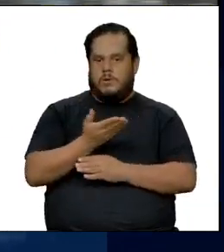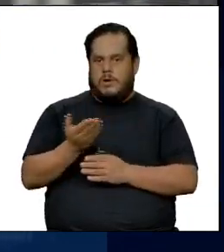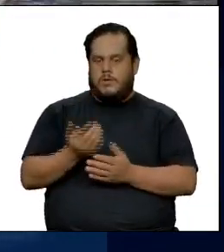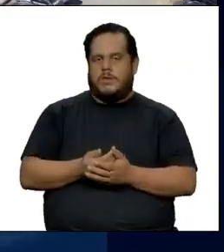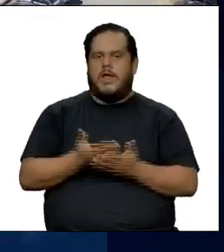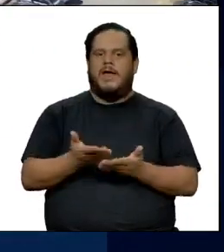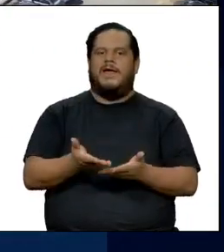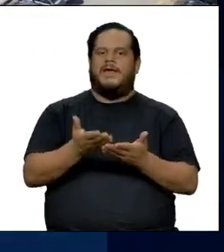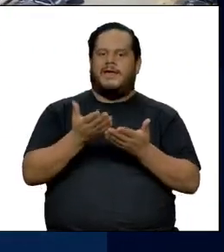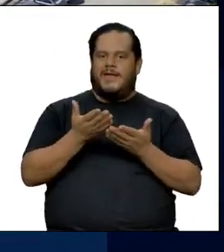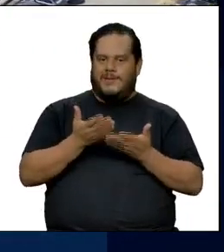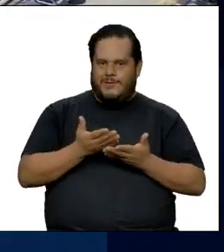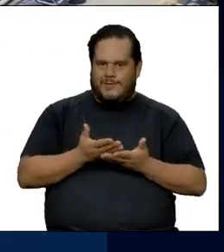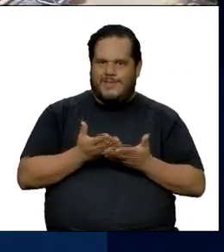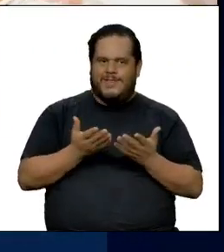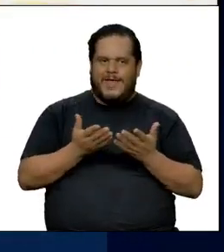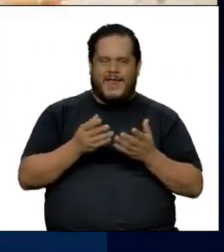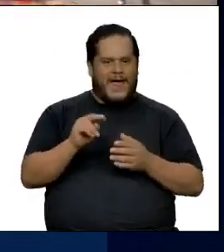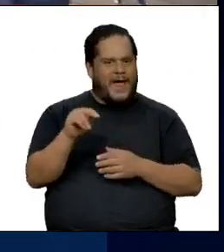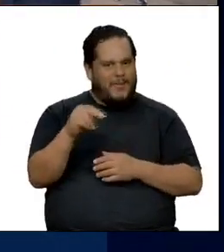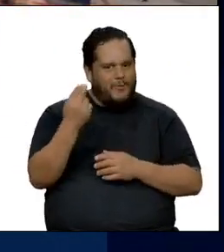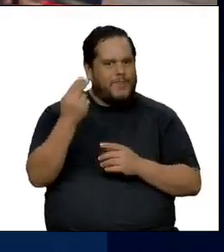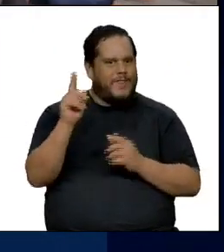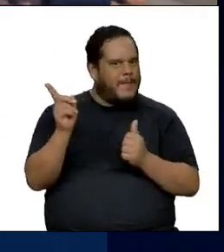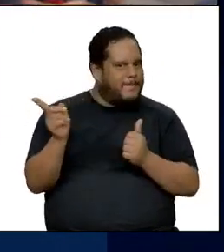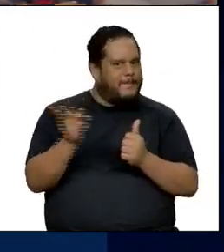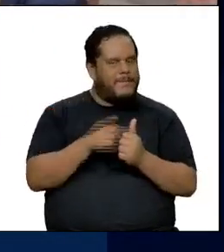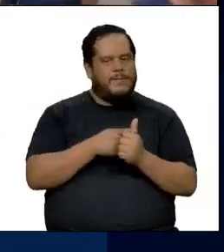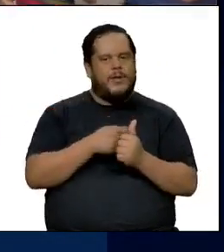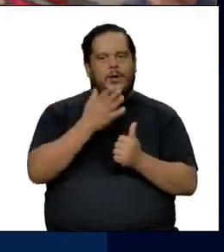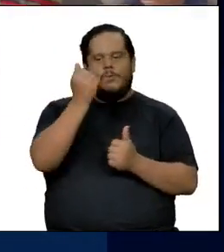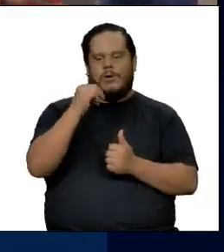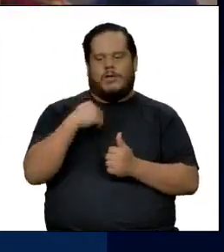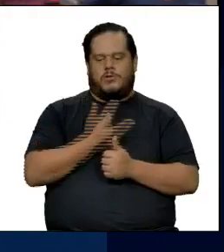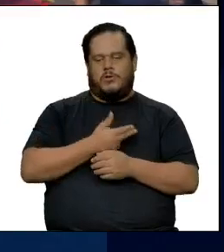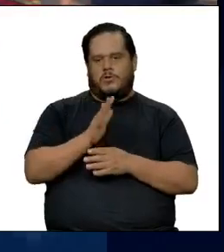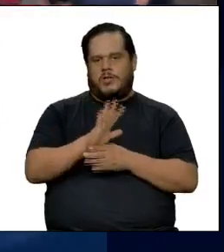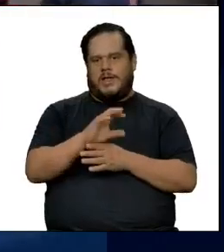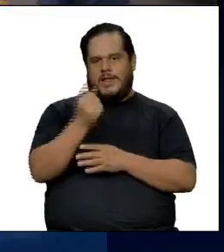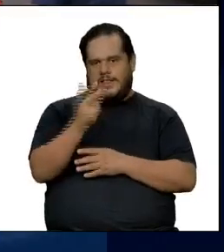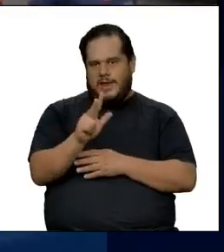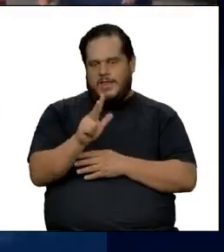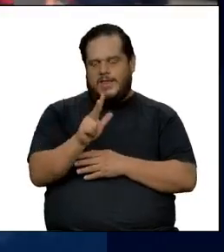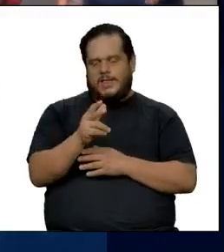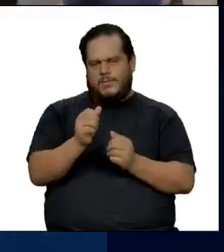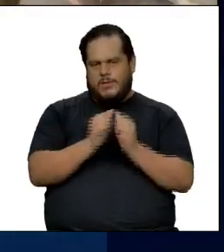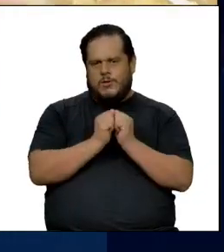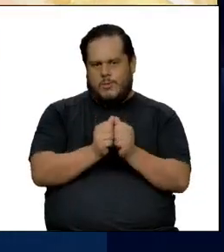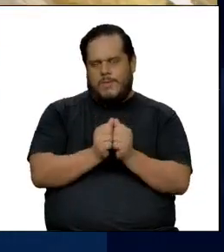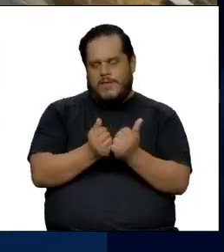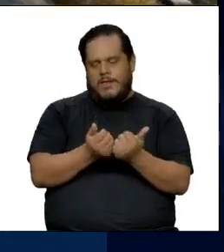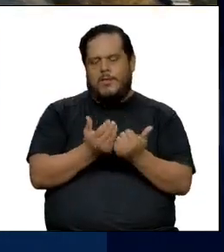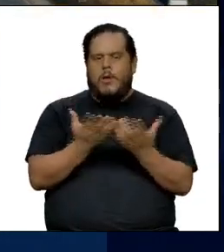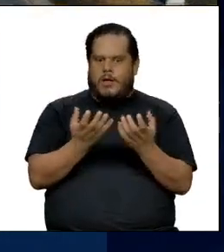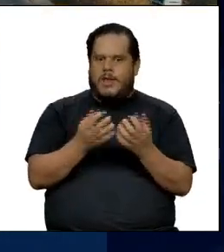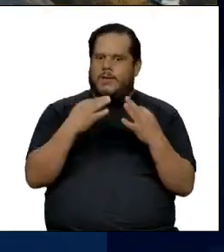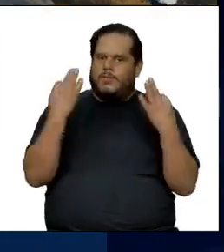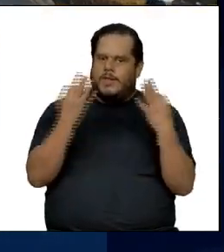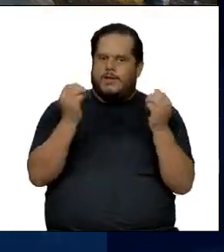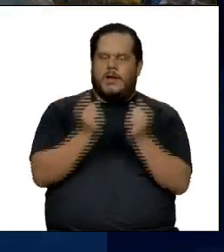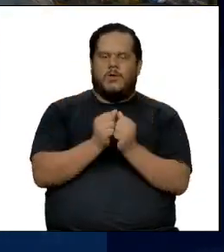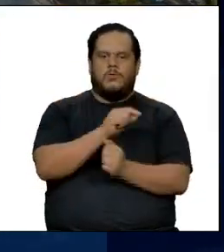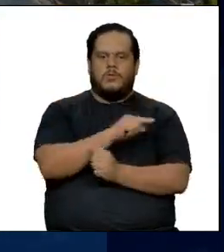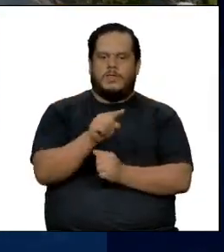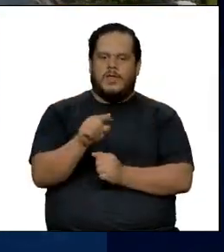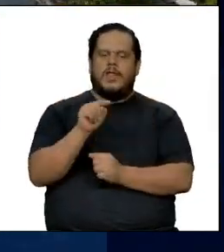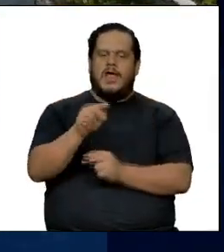dé la exclusiva, porque aquí está el Canal 13 acompañando esta gestión, porque queremos celebrar con ustedes definitivamente